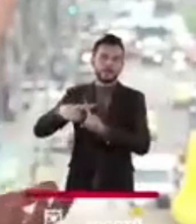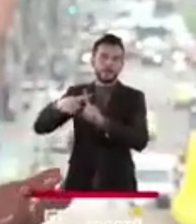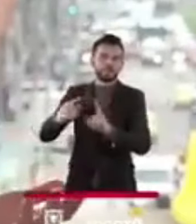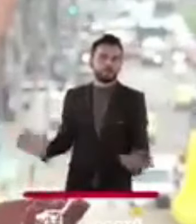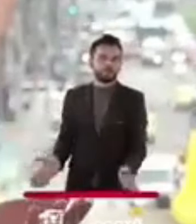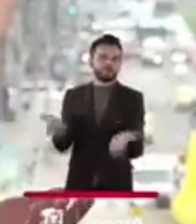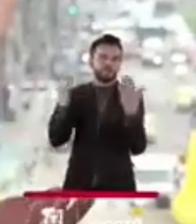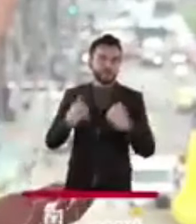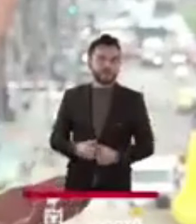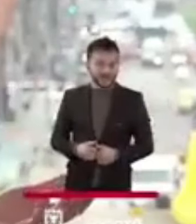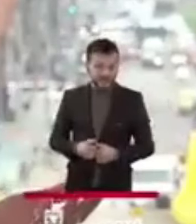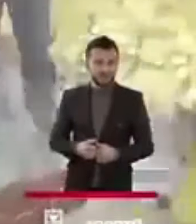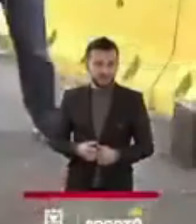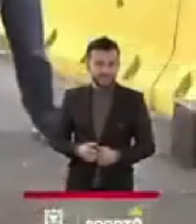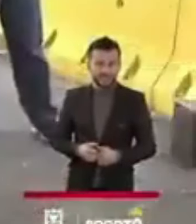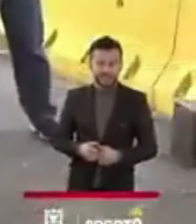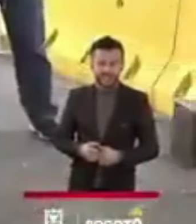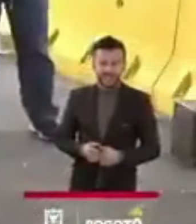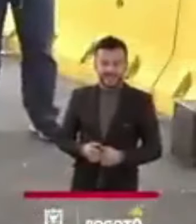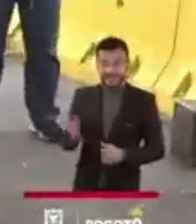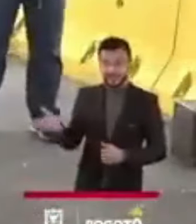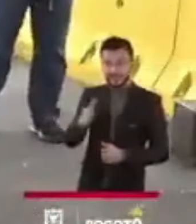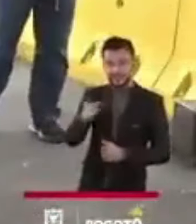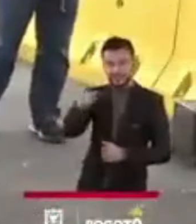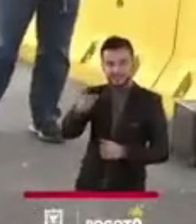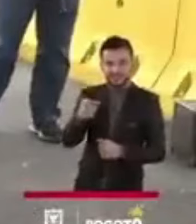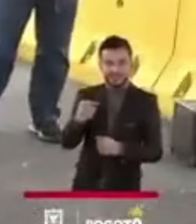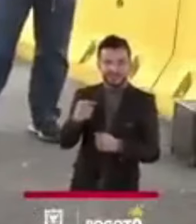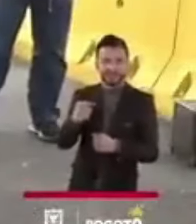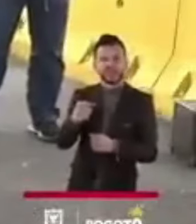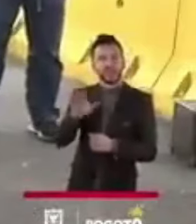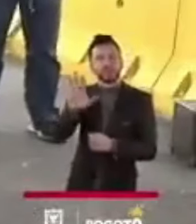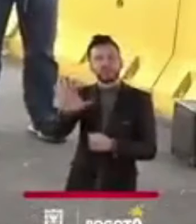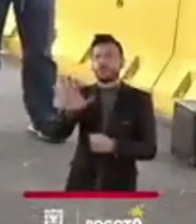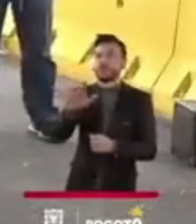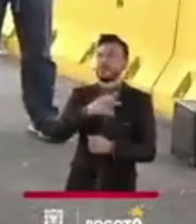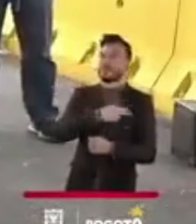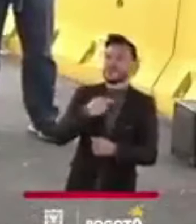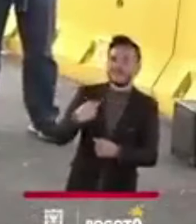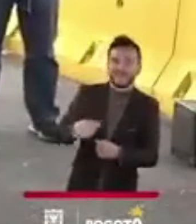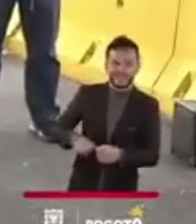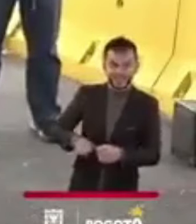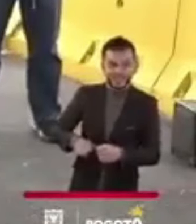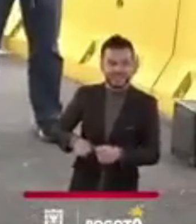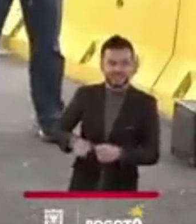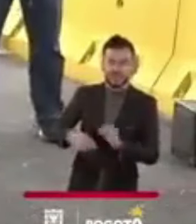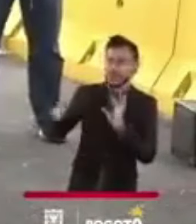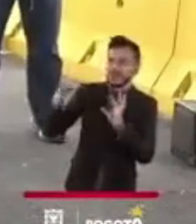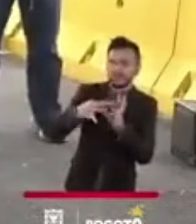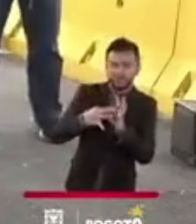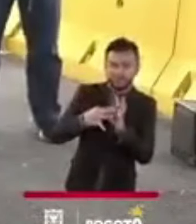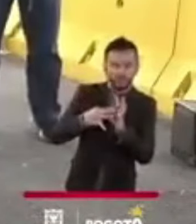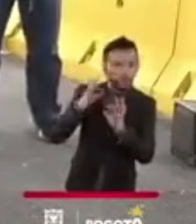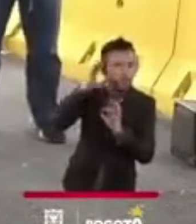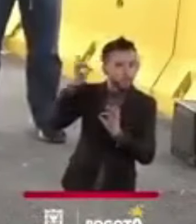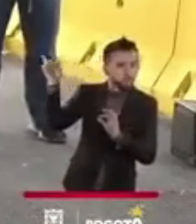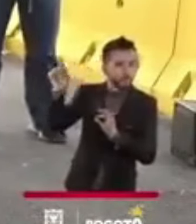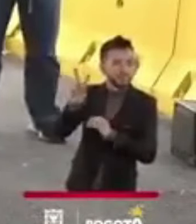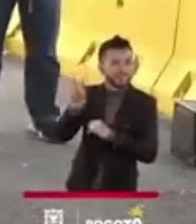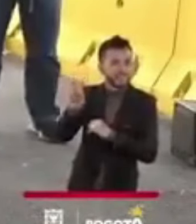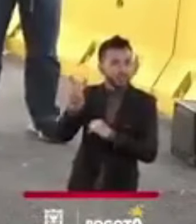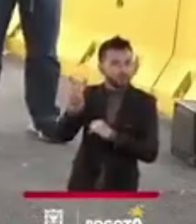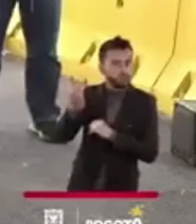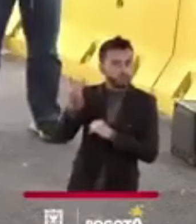de su control el hallazgo fiscal corresponde a la no deducción de tres estampillas distritales universidad distrital Francisco José de